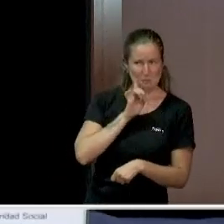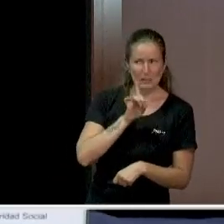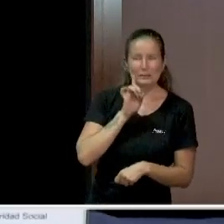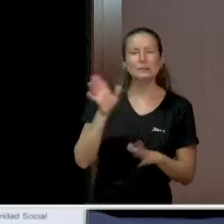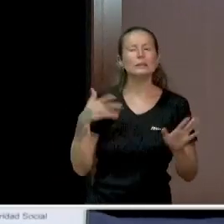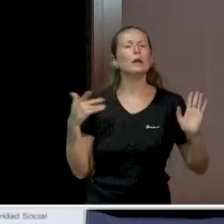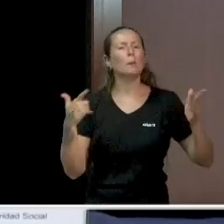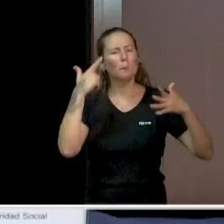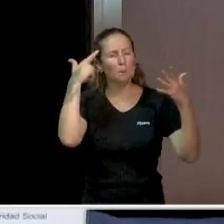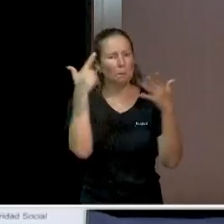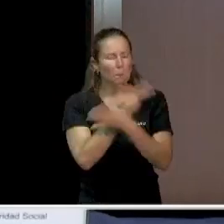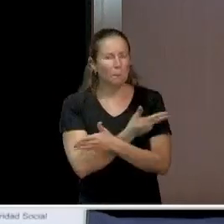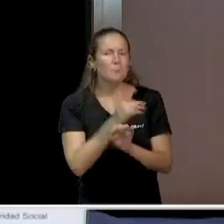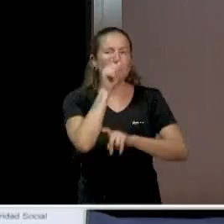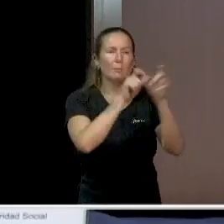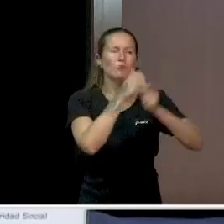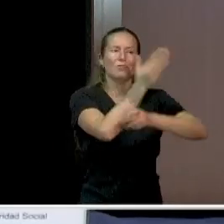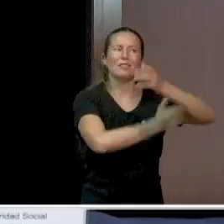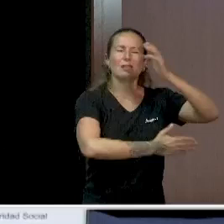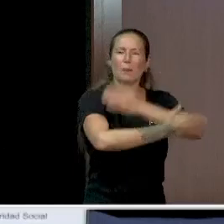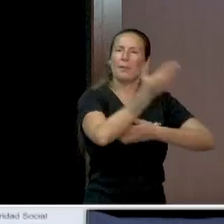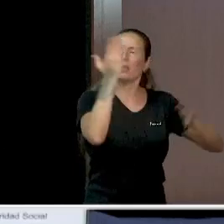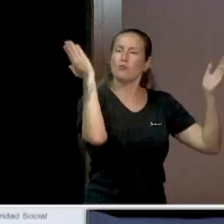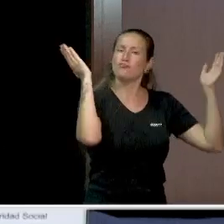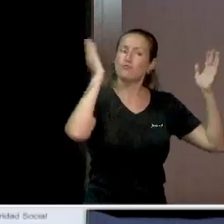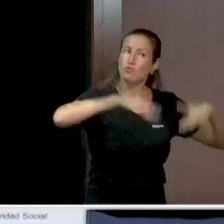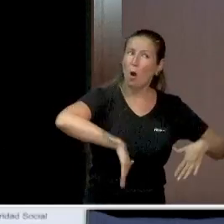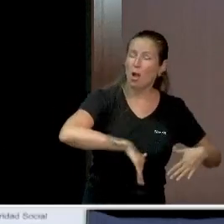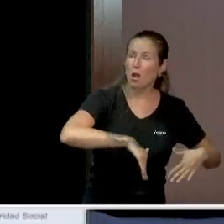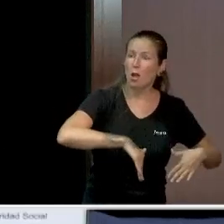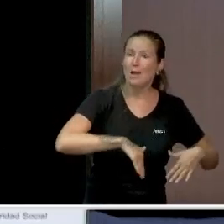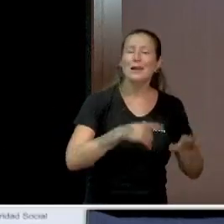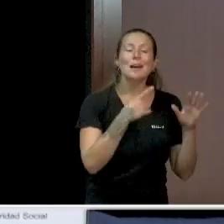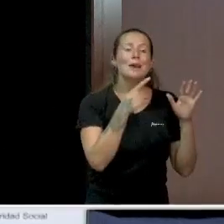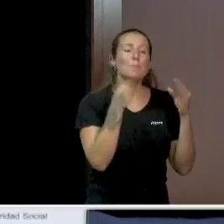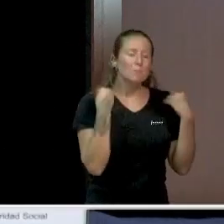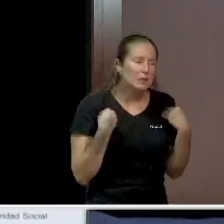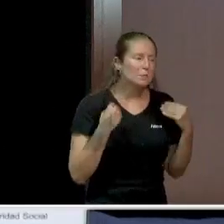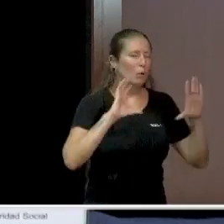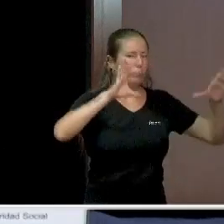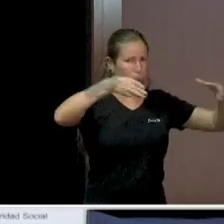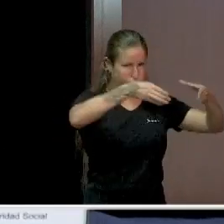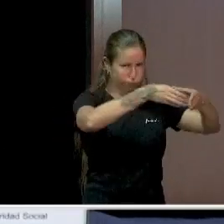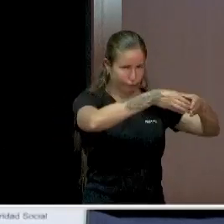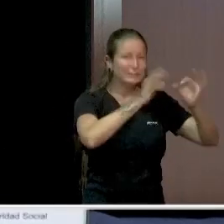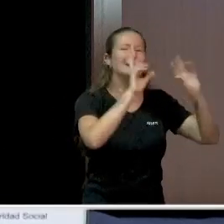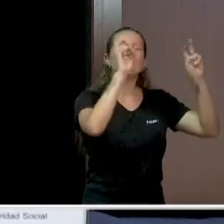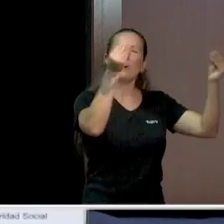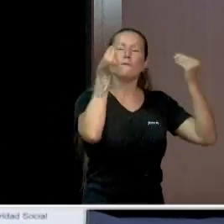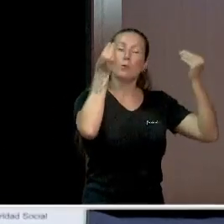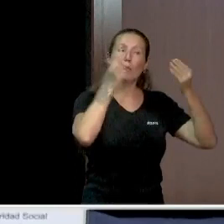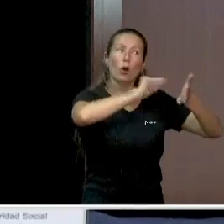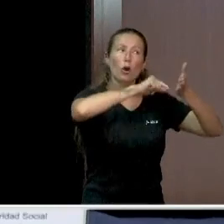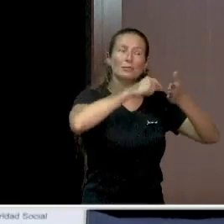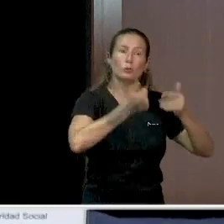población sin discapacidad, para los trabajadores y trabajadoras sin discapacidad, el segmento, por lo que se refiere a la formación, más